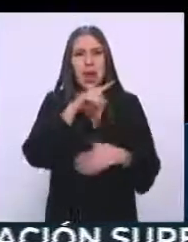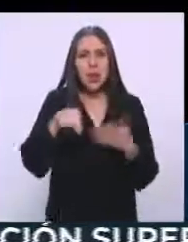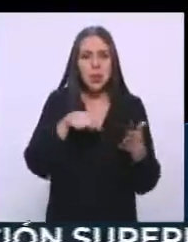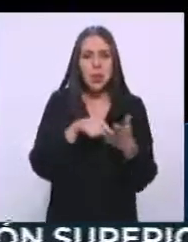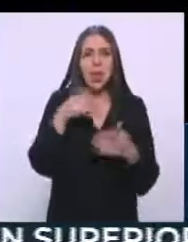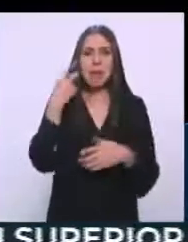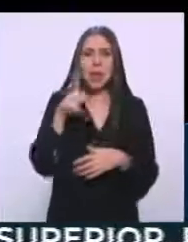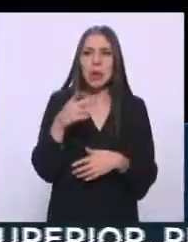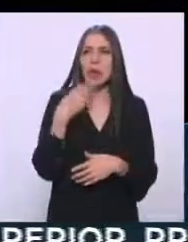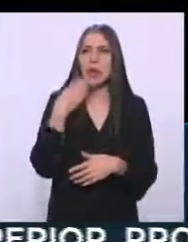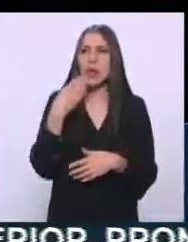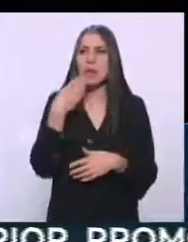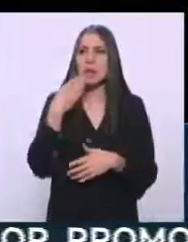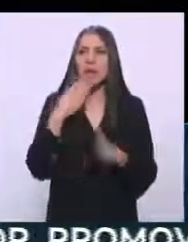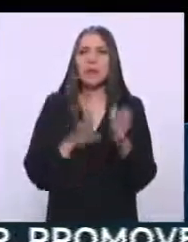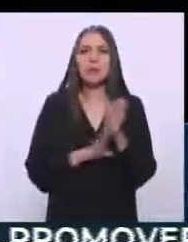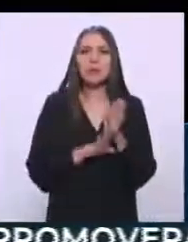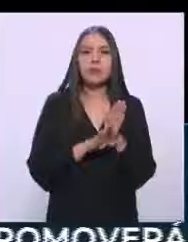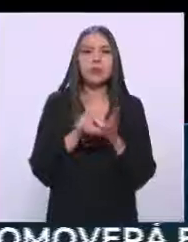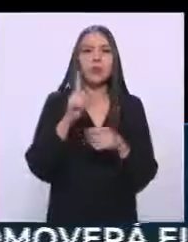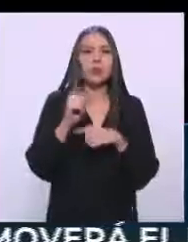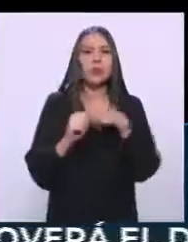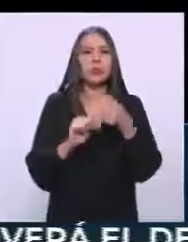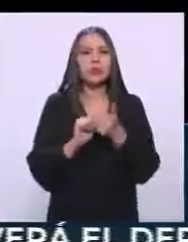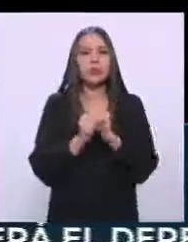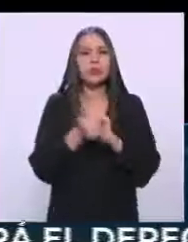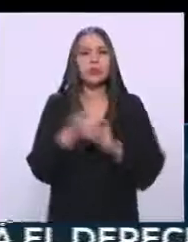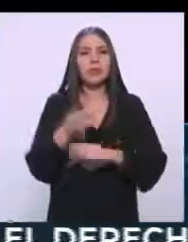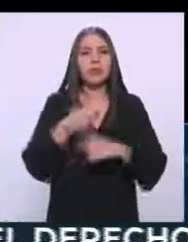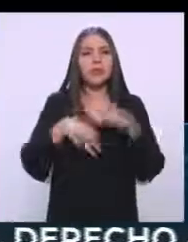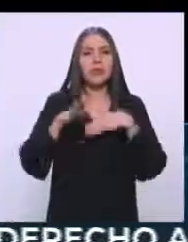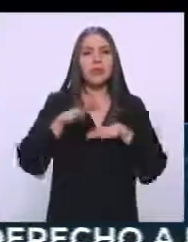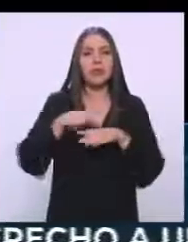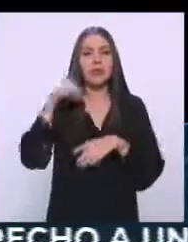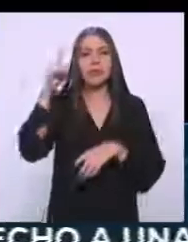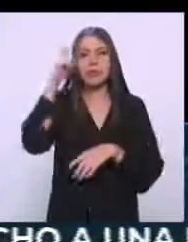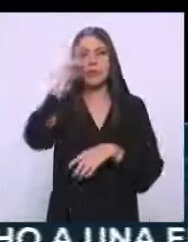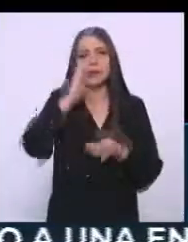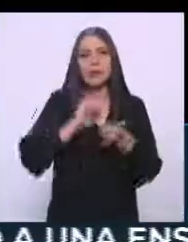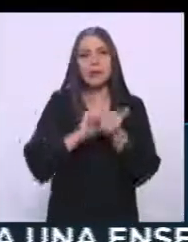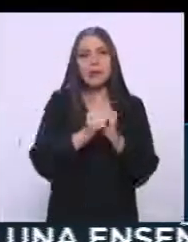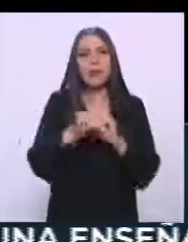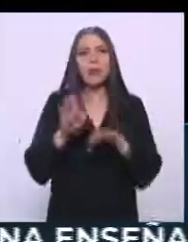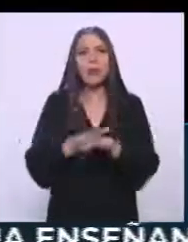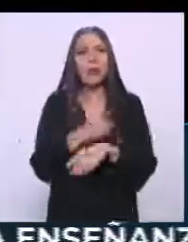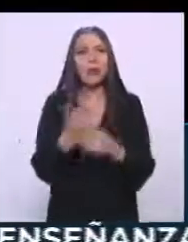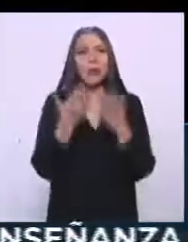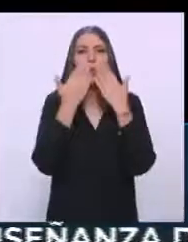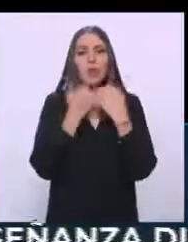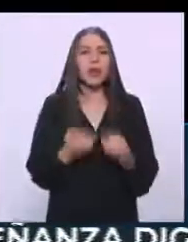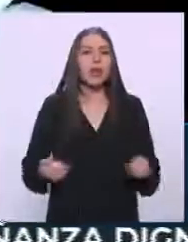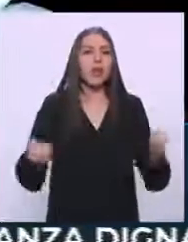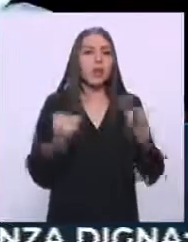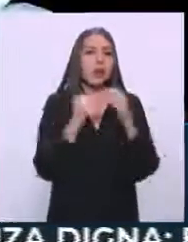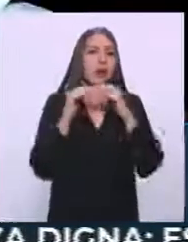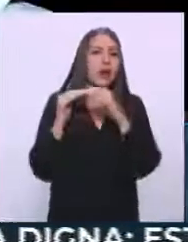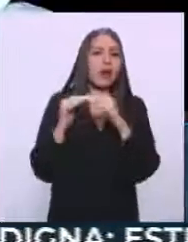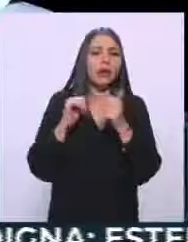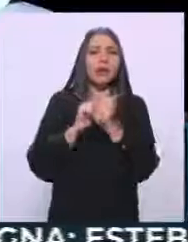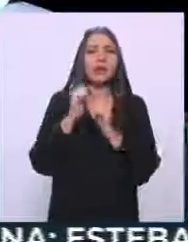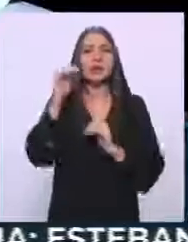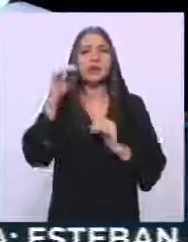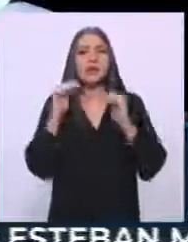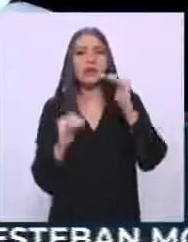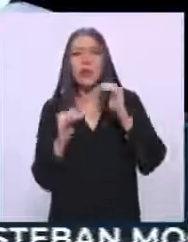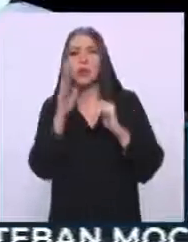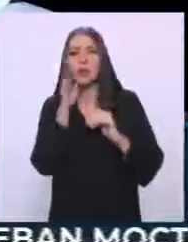se fue complejizando, básicamente por el problema de la desigualdad que no logró ser atacada en este contexto de